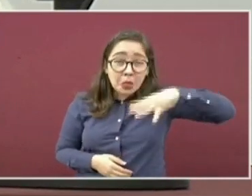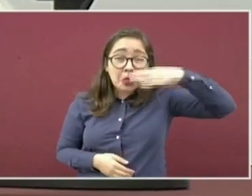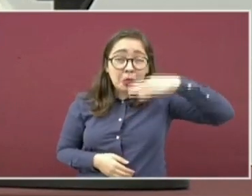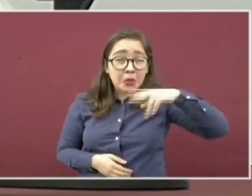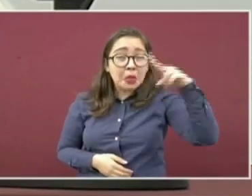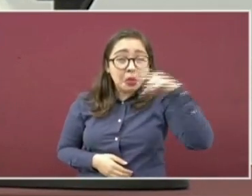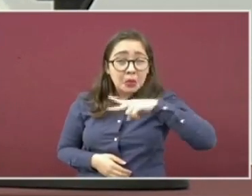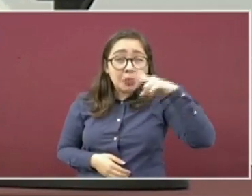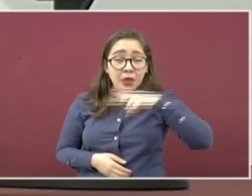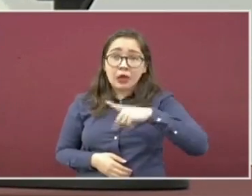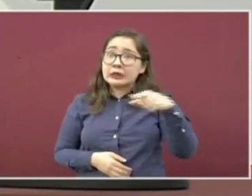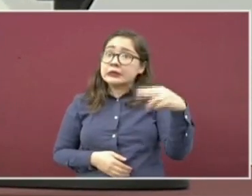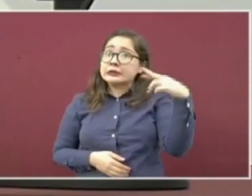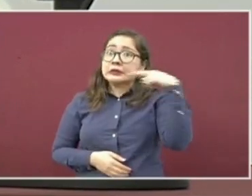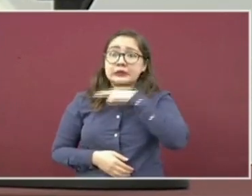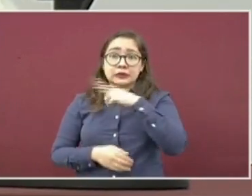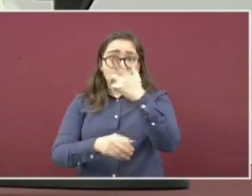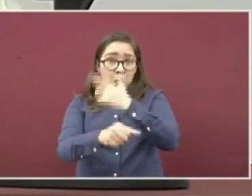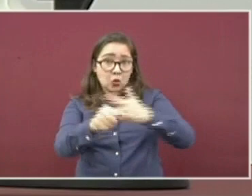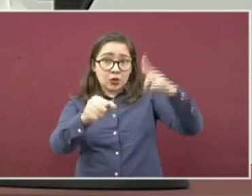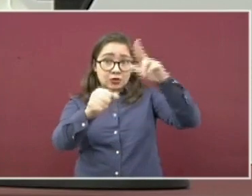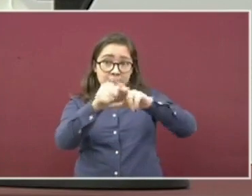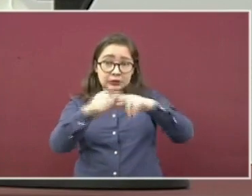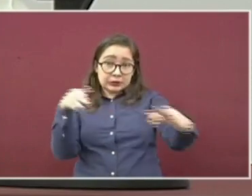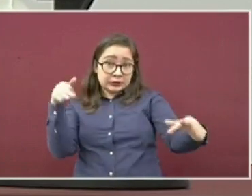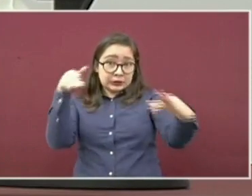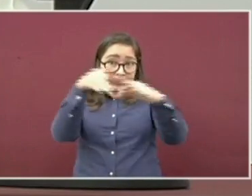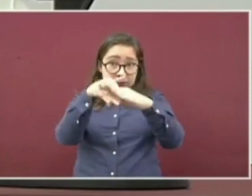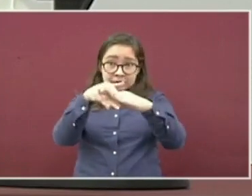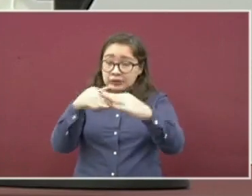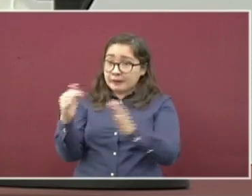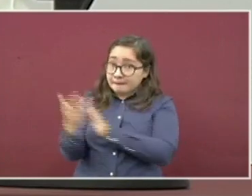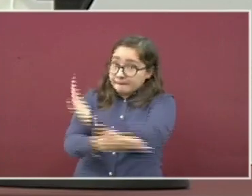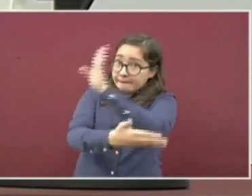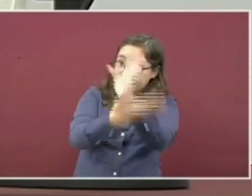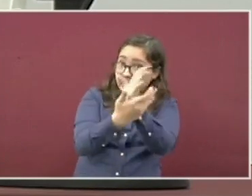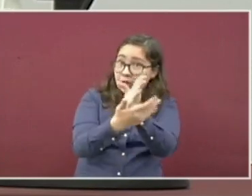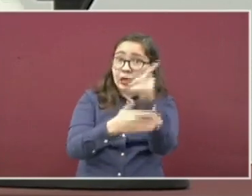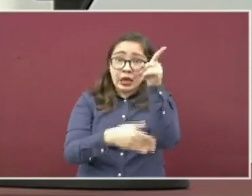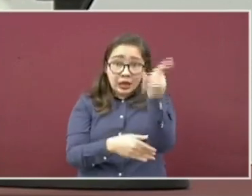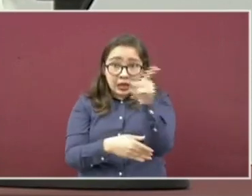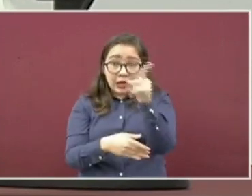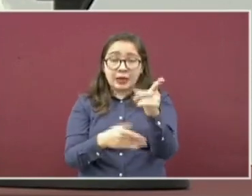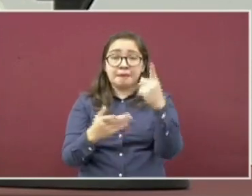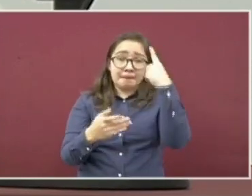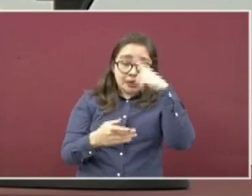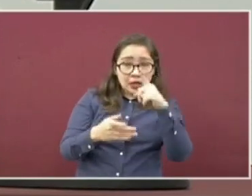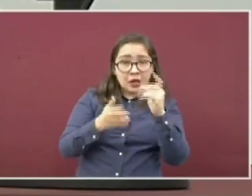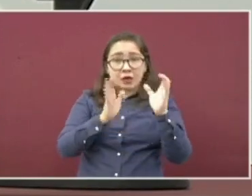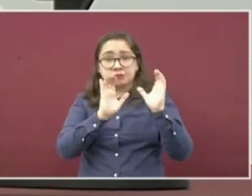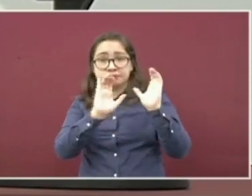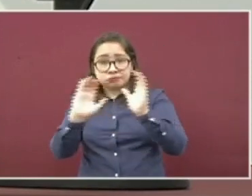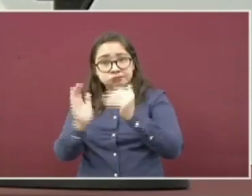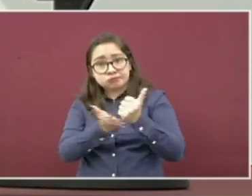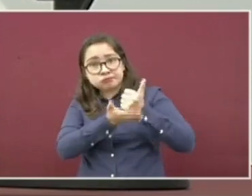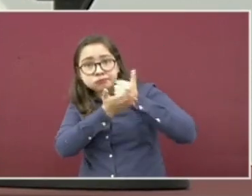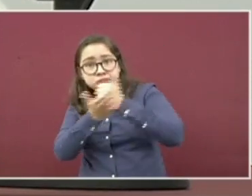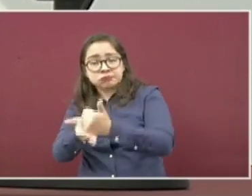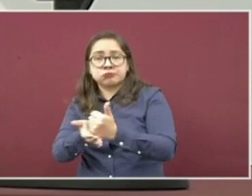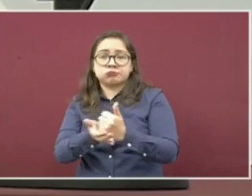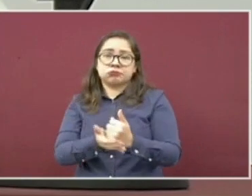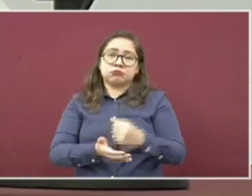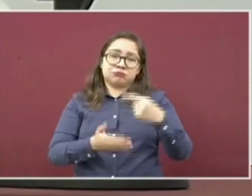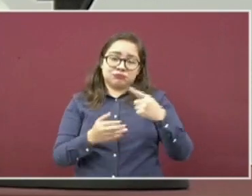inmediato a su unidad médica y no propagar el virus en más gente. Pueden estar